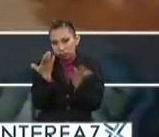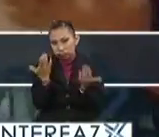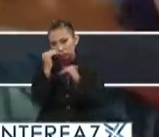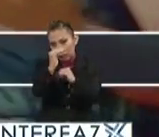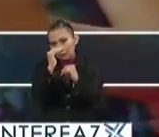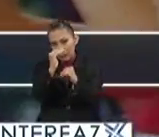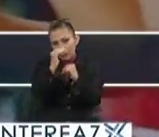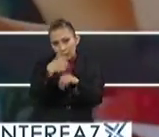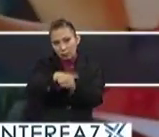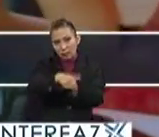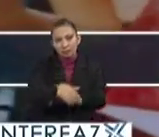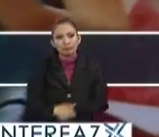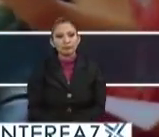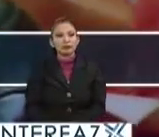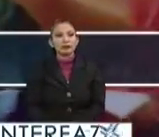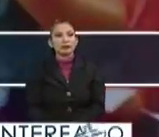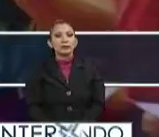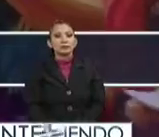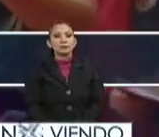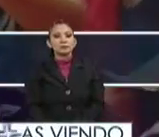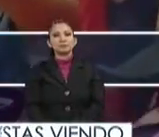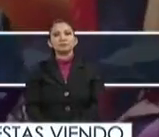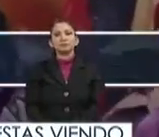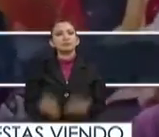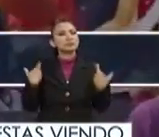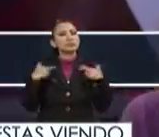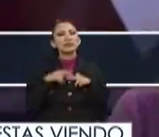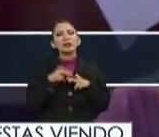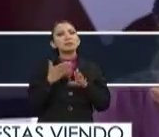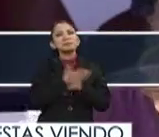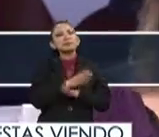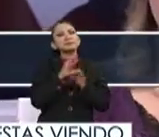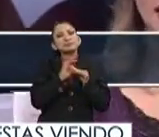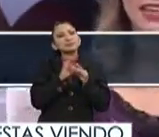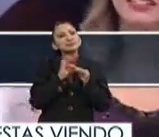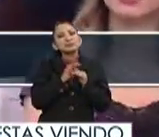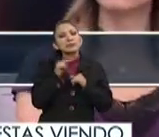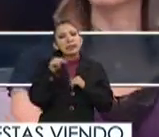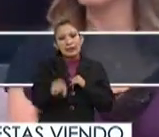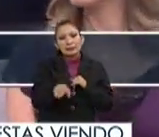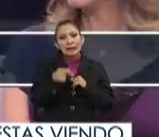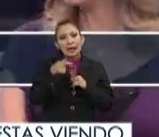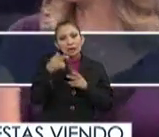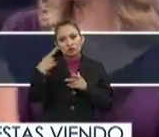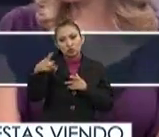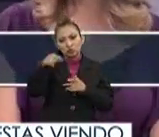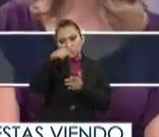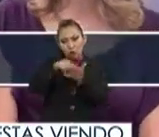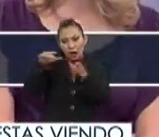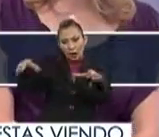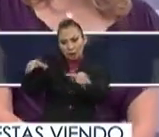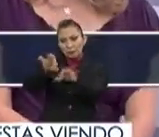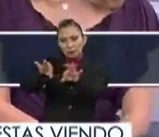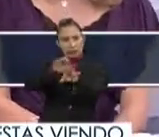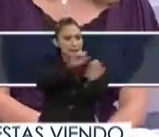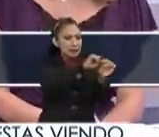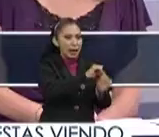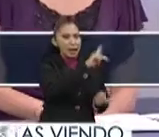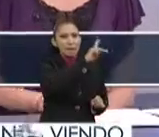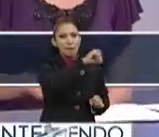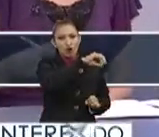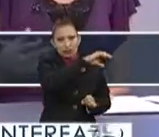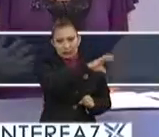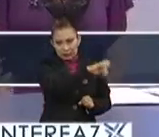ya establecido. Claro, sí. Maestro, nos contaba que esta es una de sus sedes principales junto con la Sala